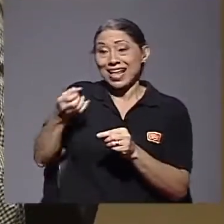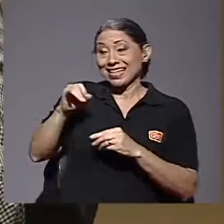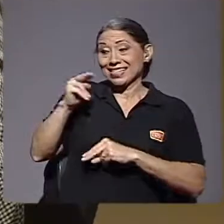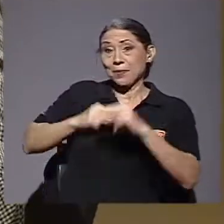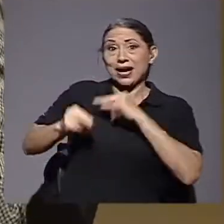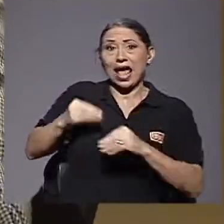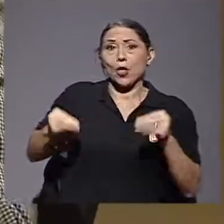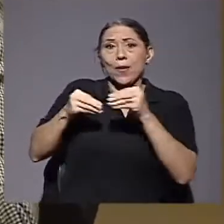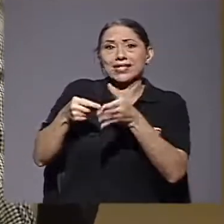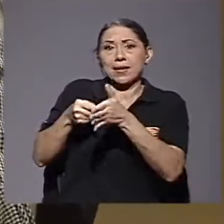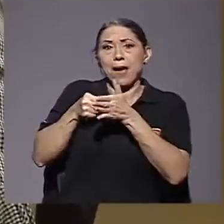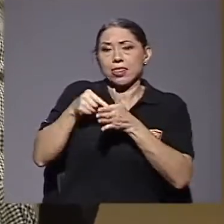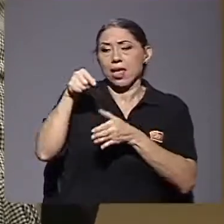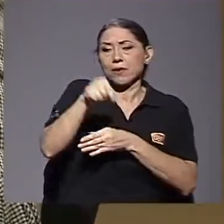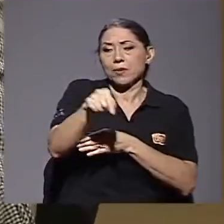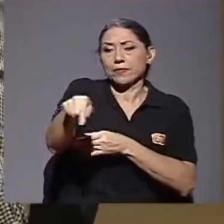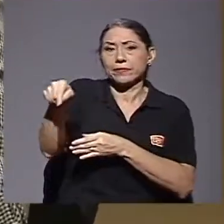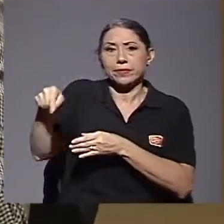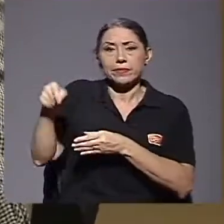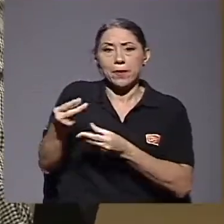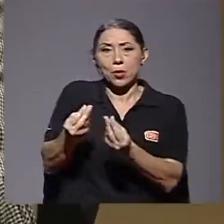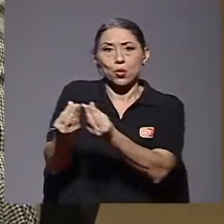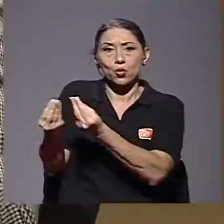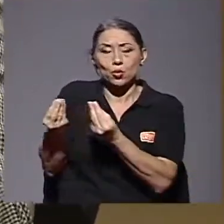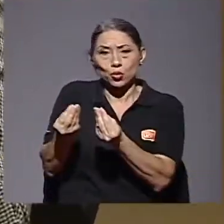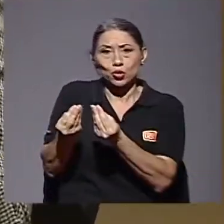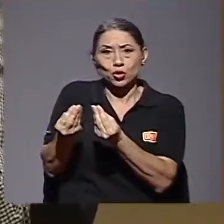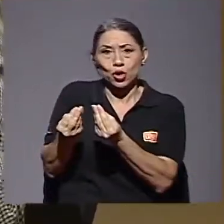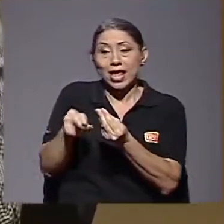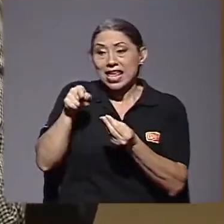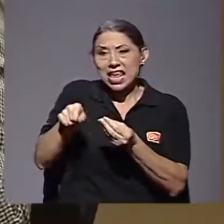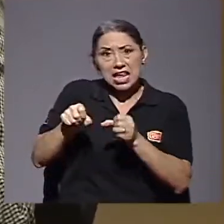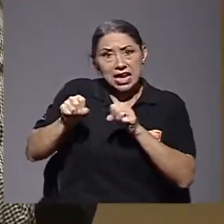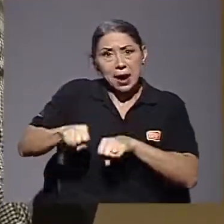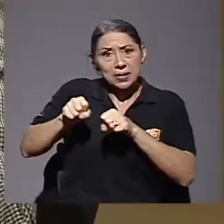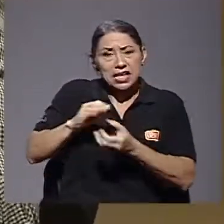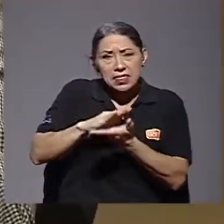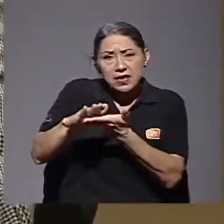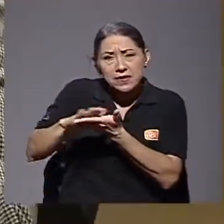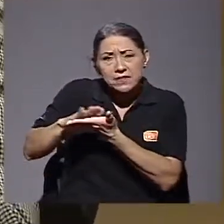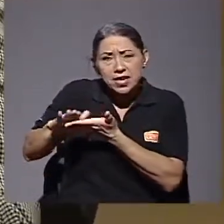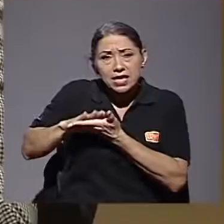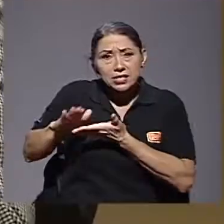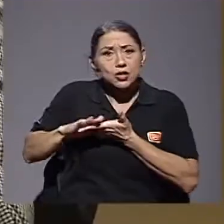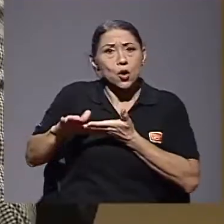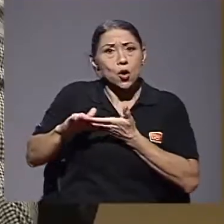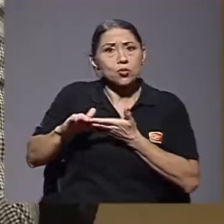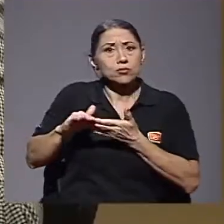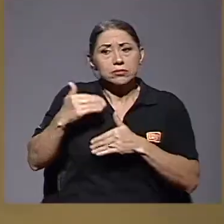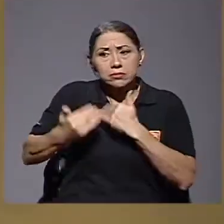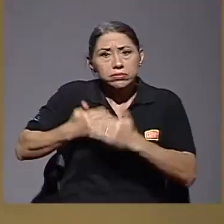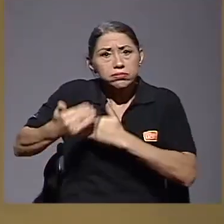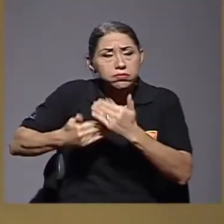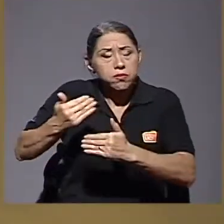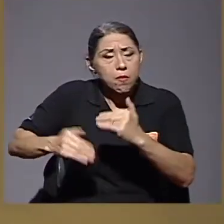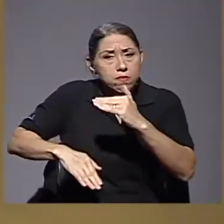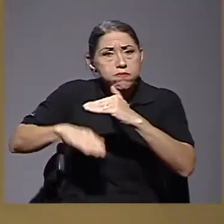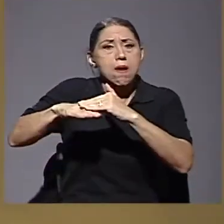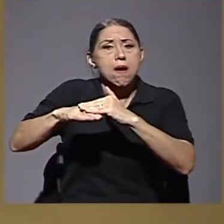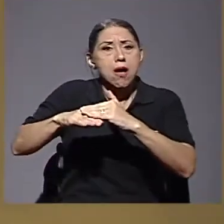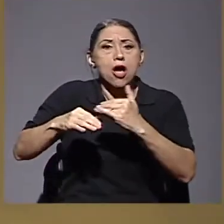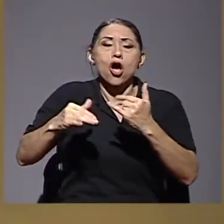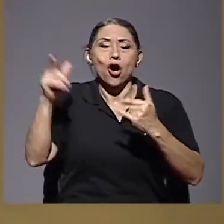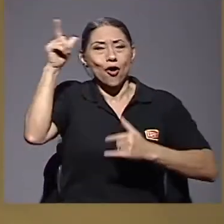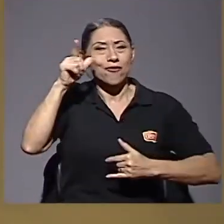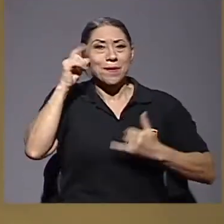demanda, y la capacidad de refinación está llegando cerca a su capacidad máxima. Obviamente hoy día el